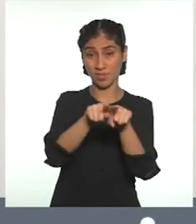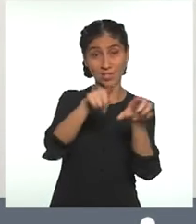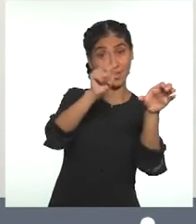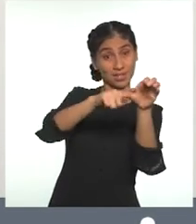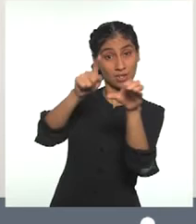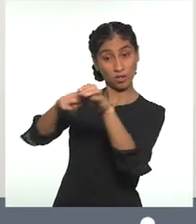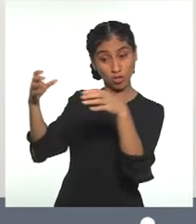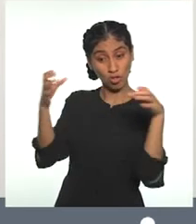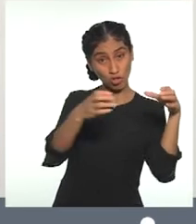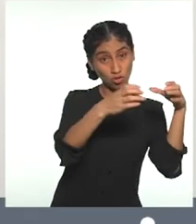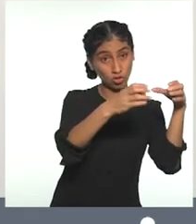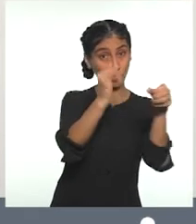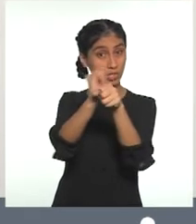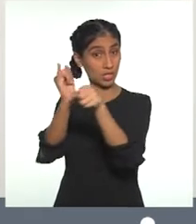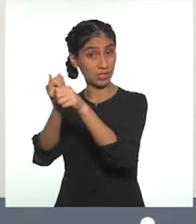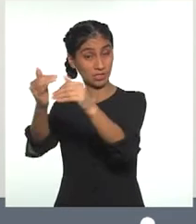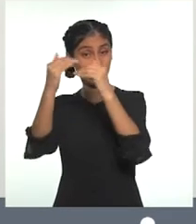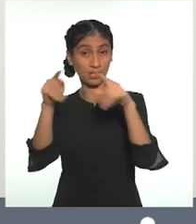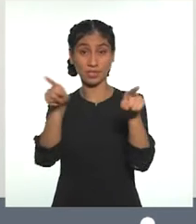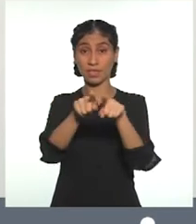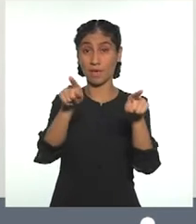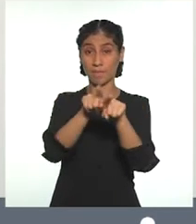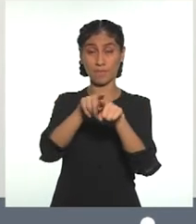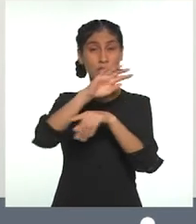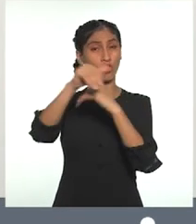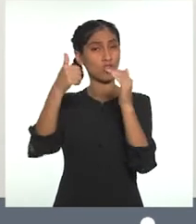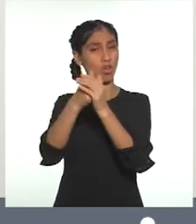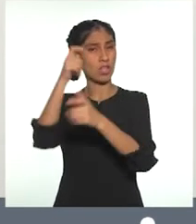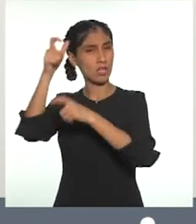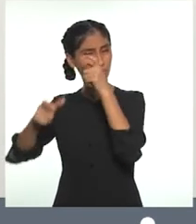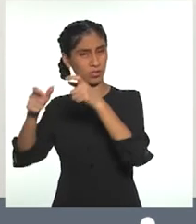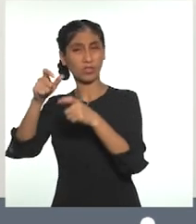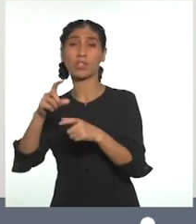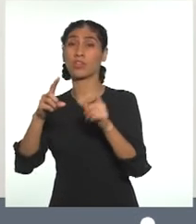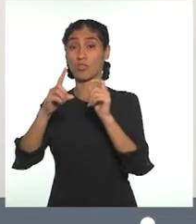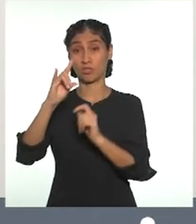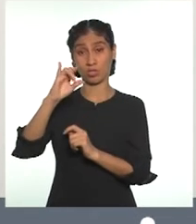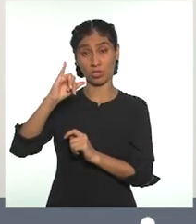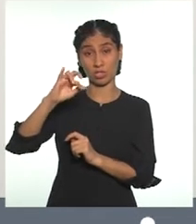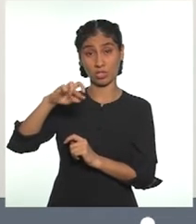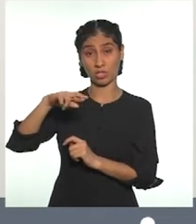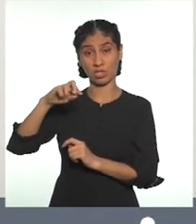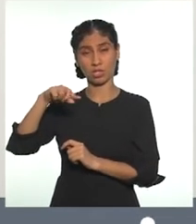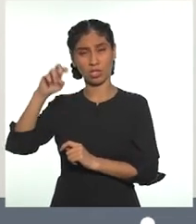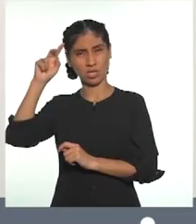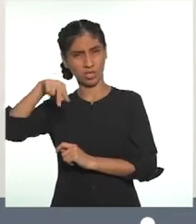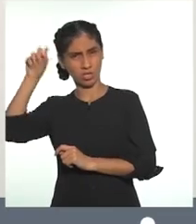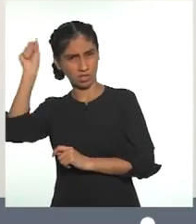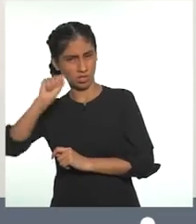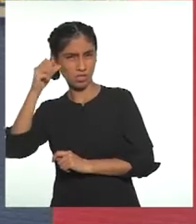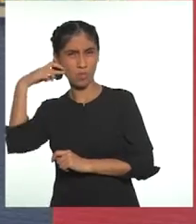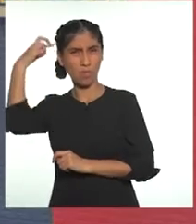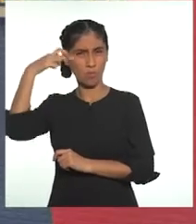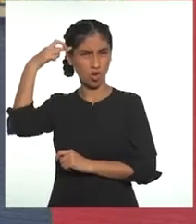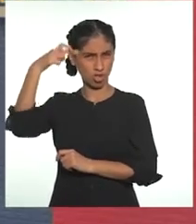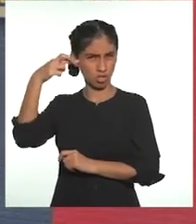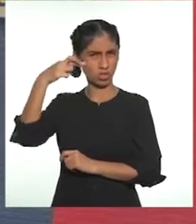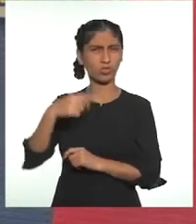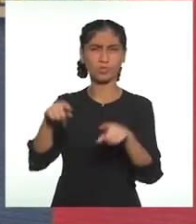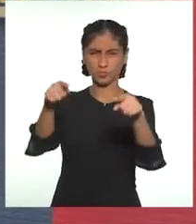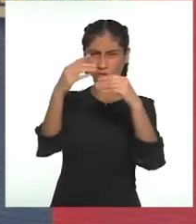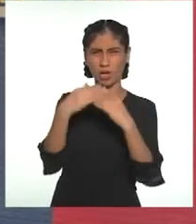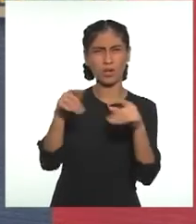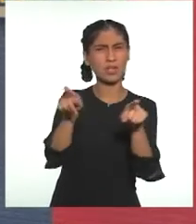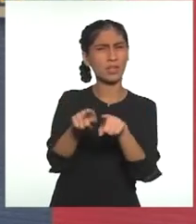grupos religiosos, los dirigentes políticos, los educadores y los medios de comunicación. Me